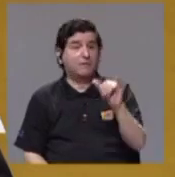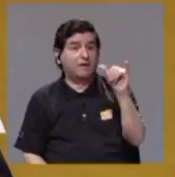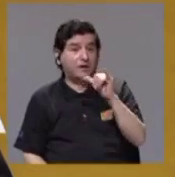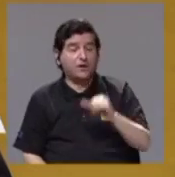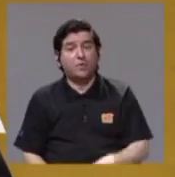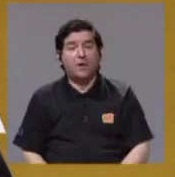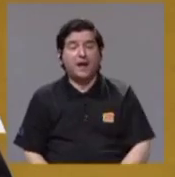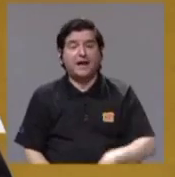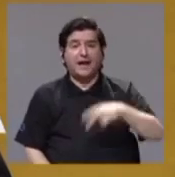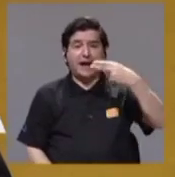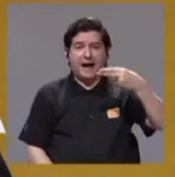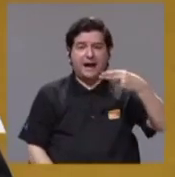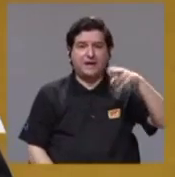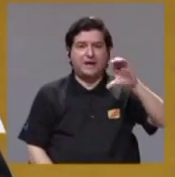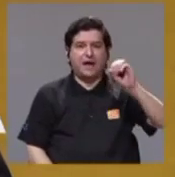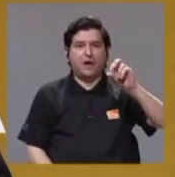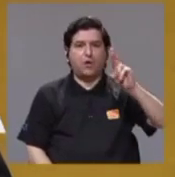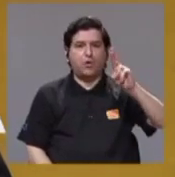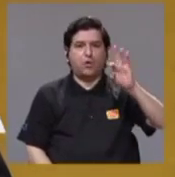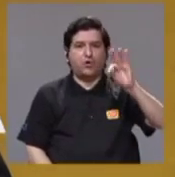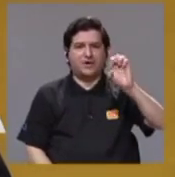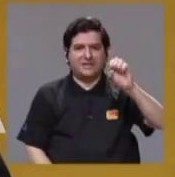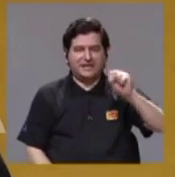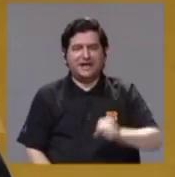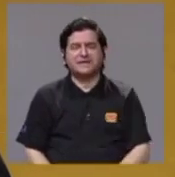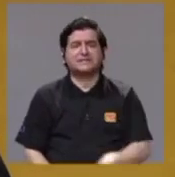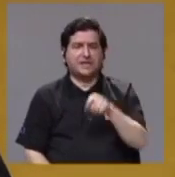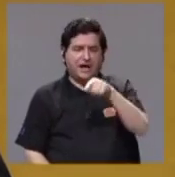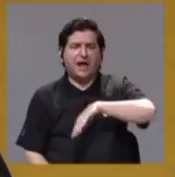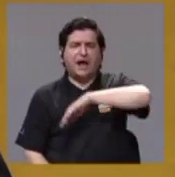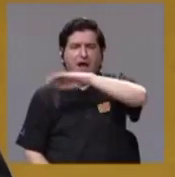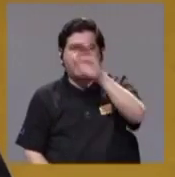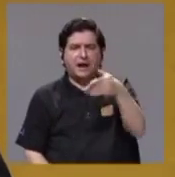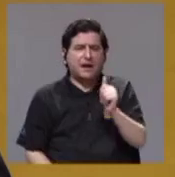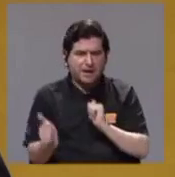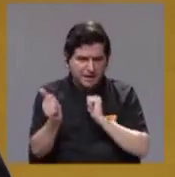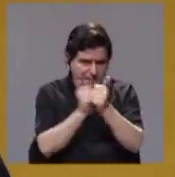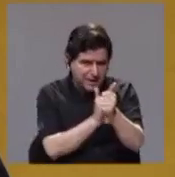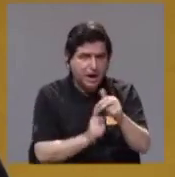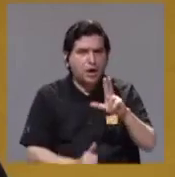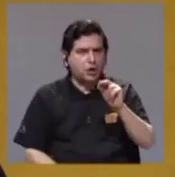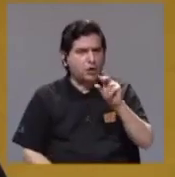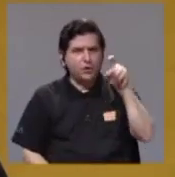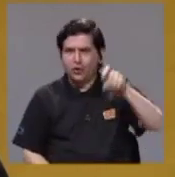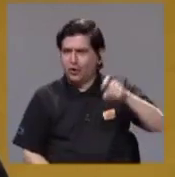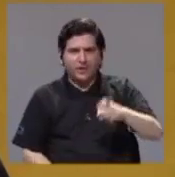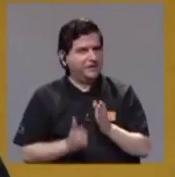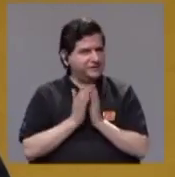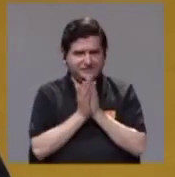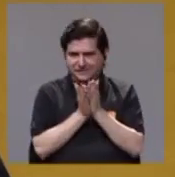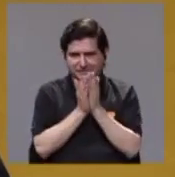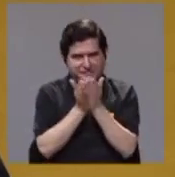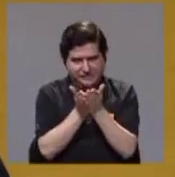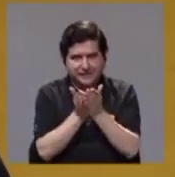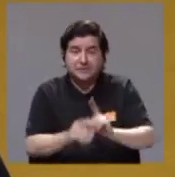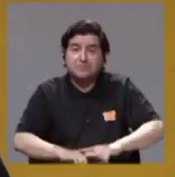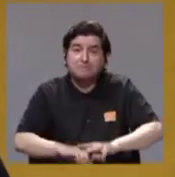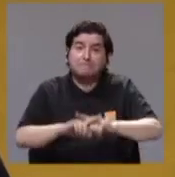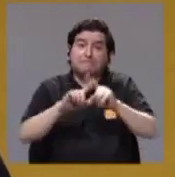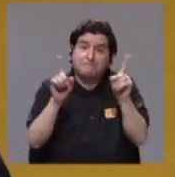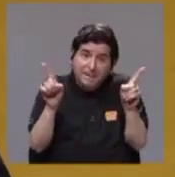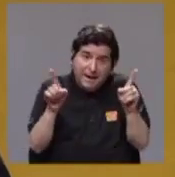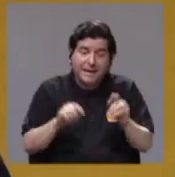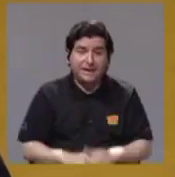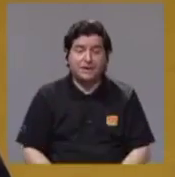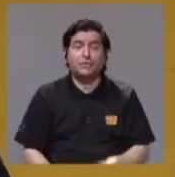que al igual que don Hernán Cortés cruzó la mar Océana, no lo cruzó en